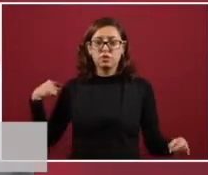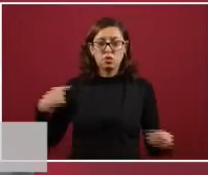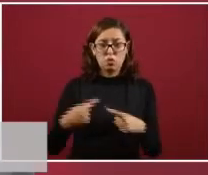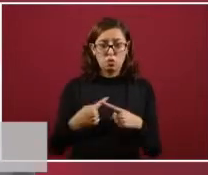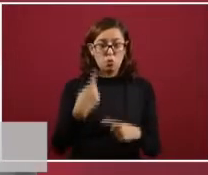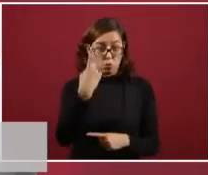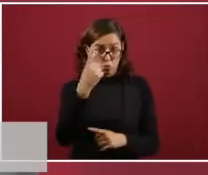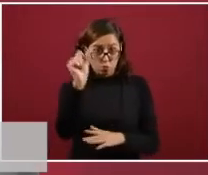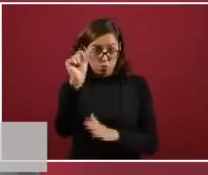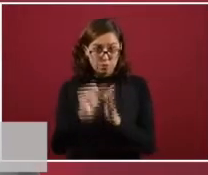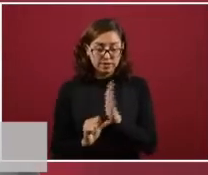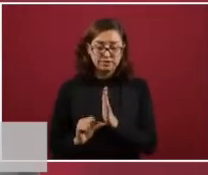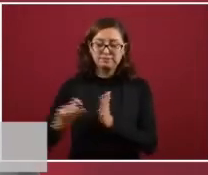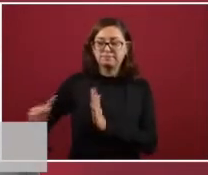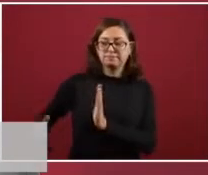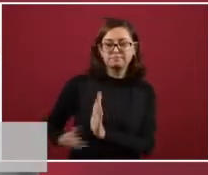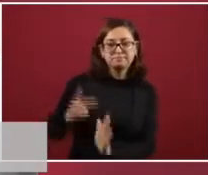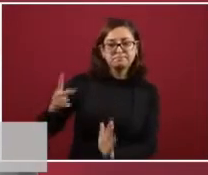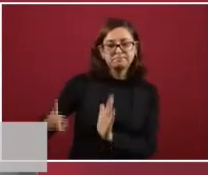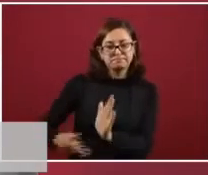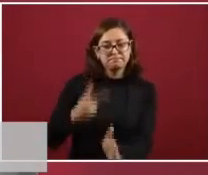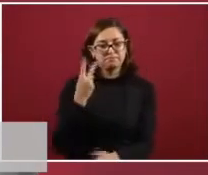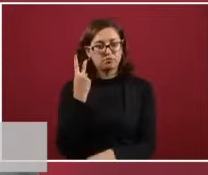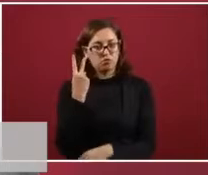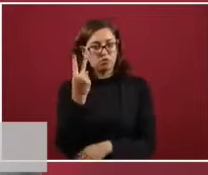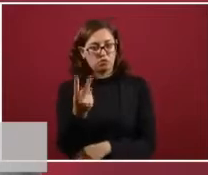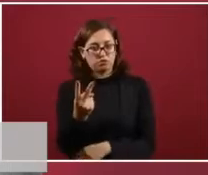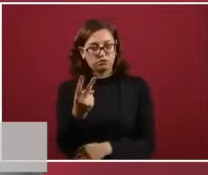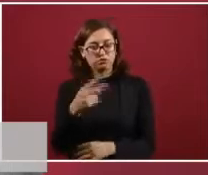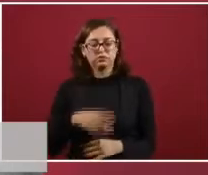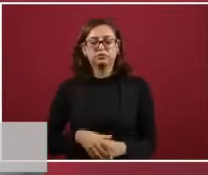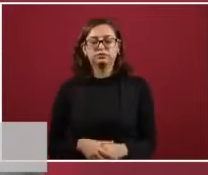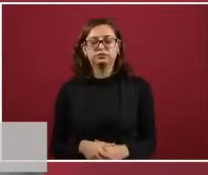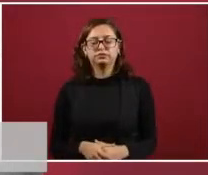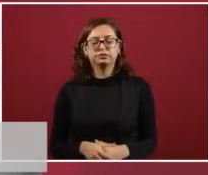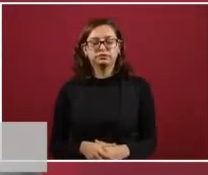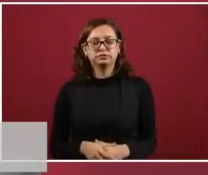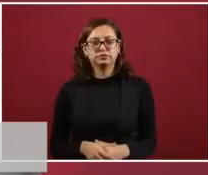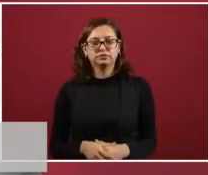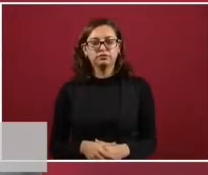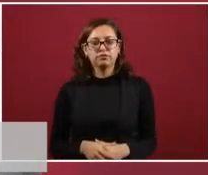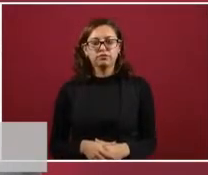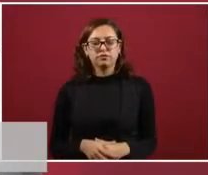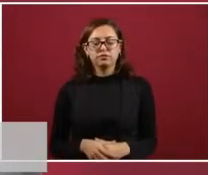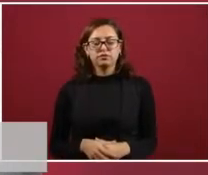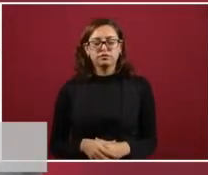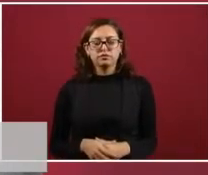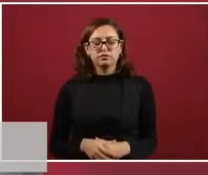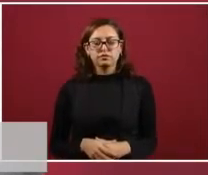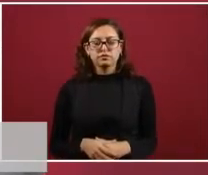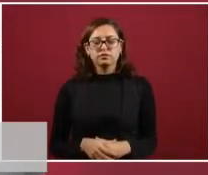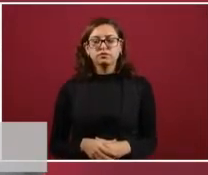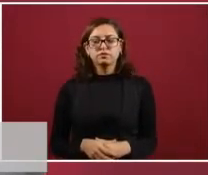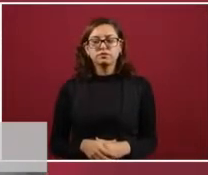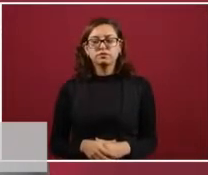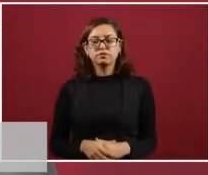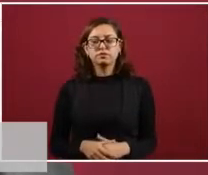El Atlas General de Riesgos permite tener conocimiento de potenciales eventos en todo el país. La dirección es